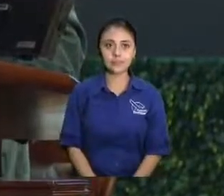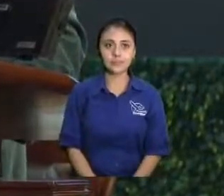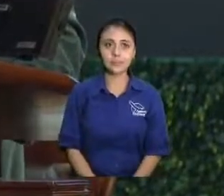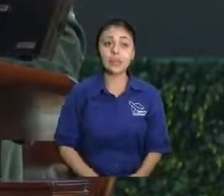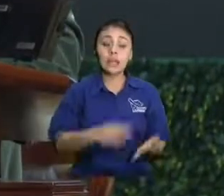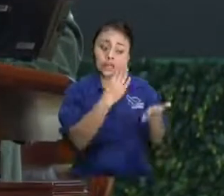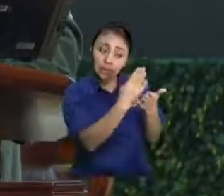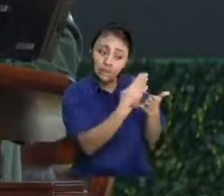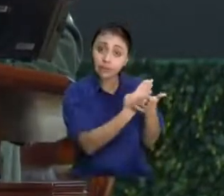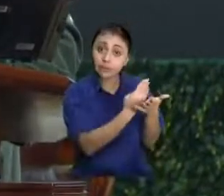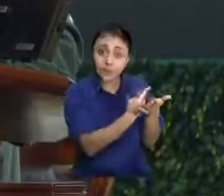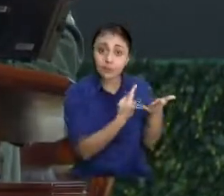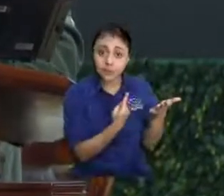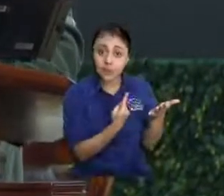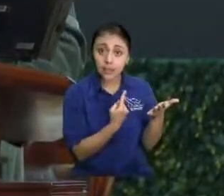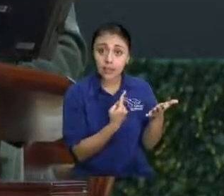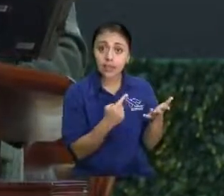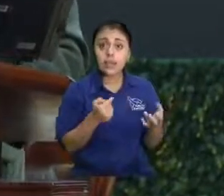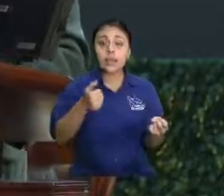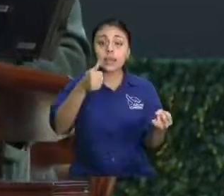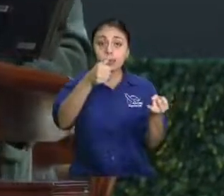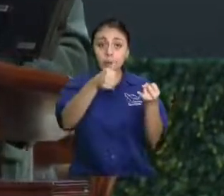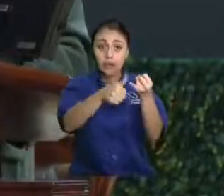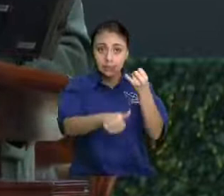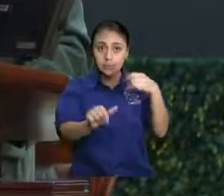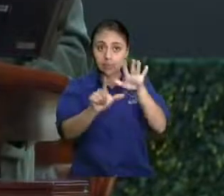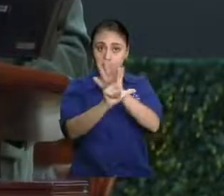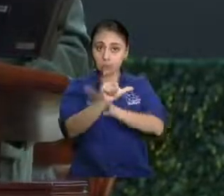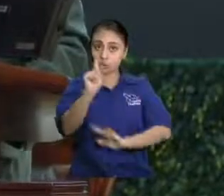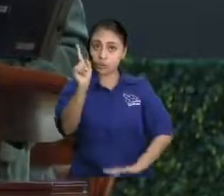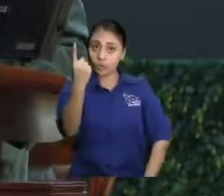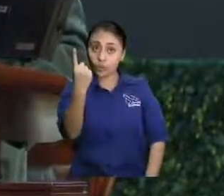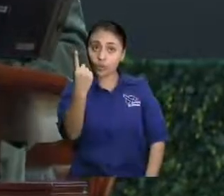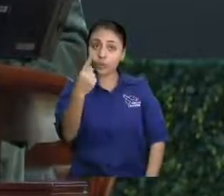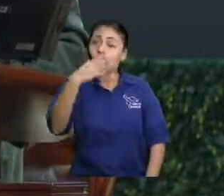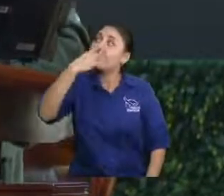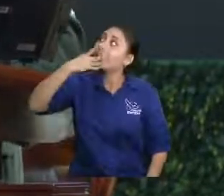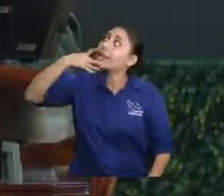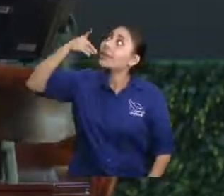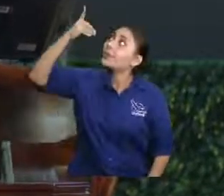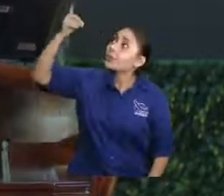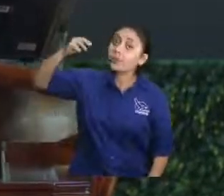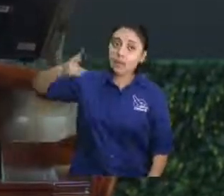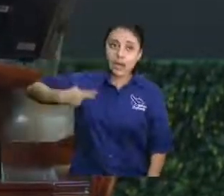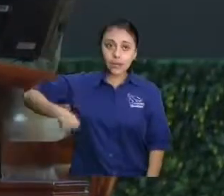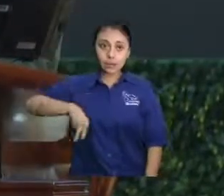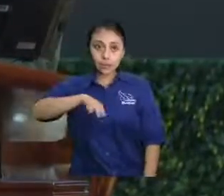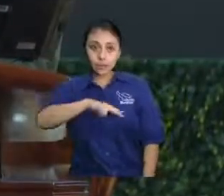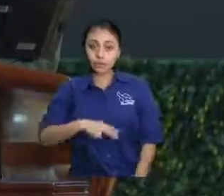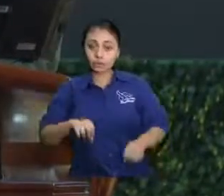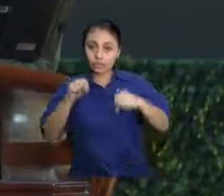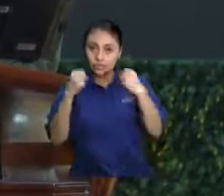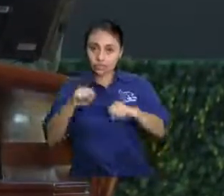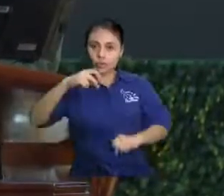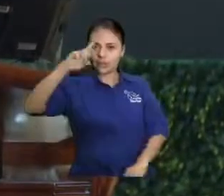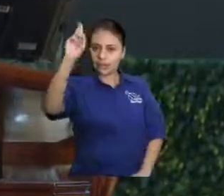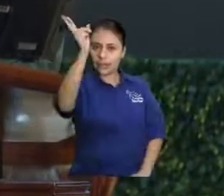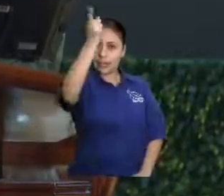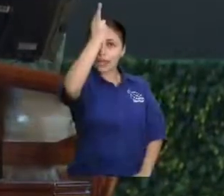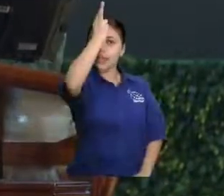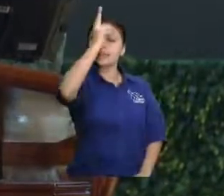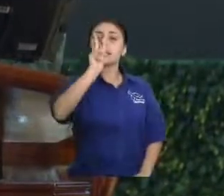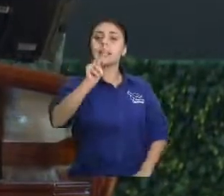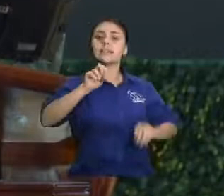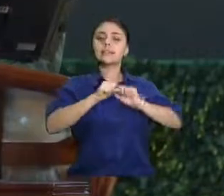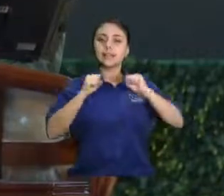Y la Biblia dice, en Apocalipsis capítulo 1, que Dios a nosotros nos hizo reyes y sacerdotes para